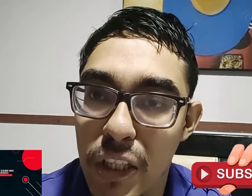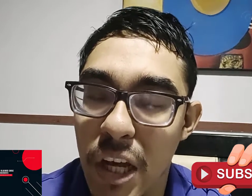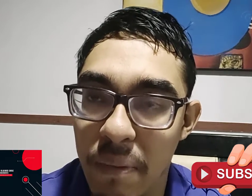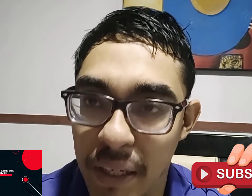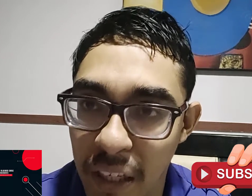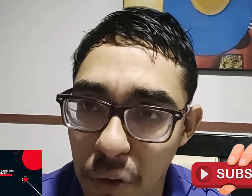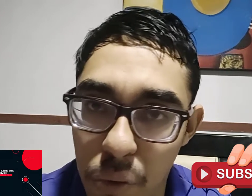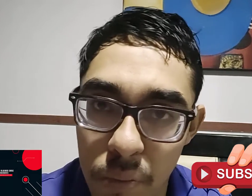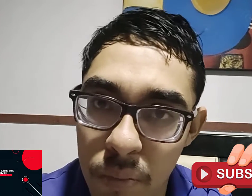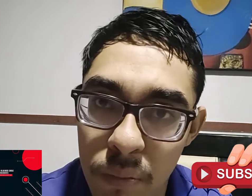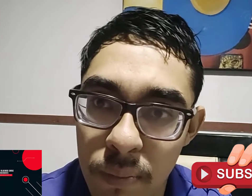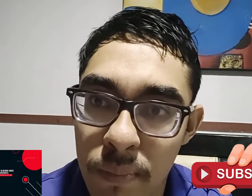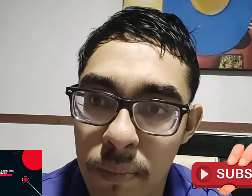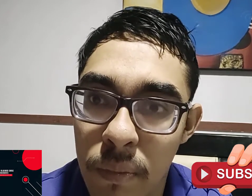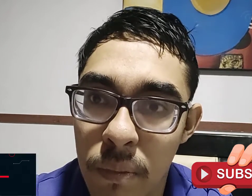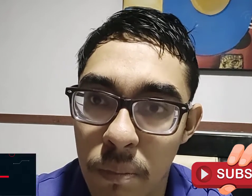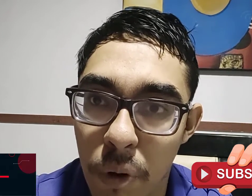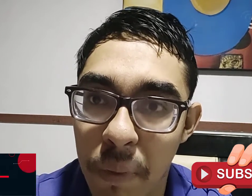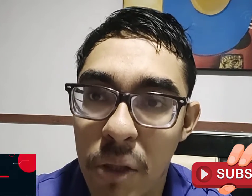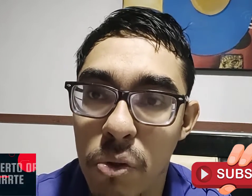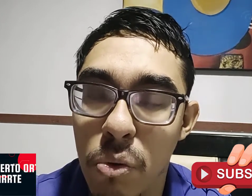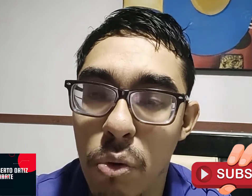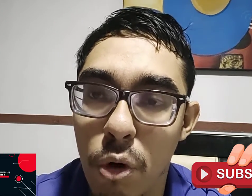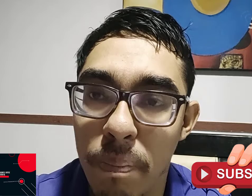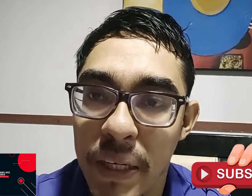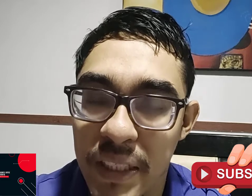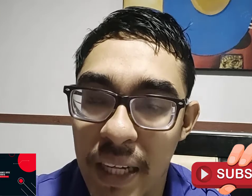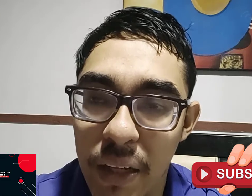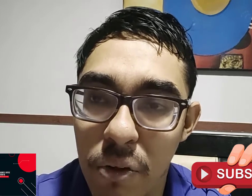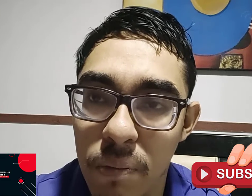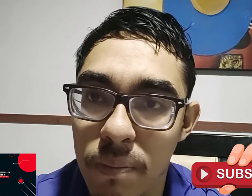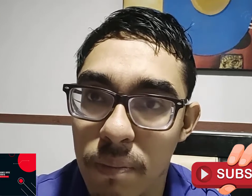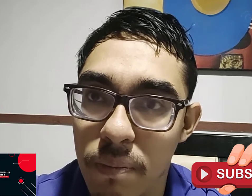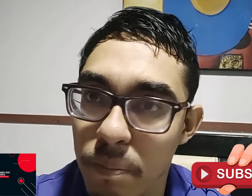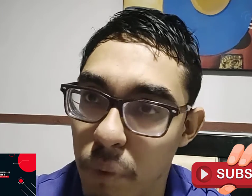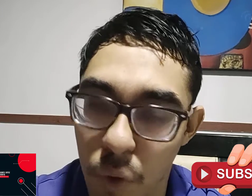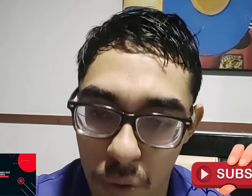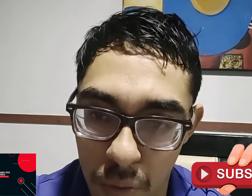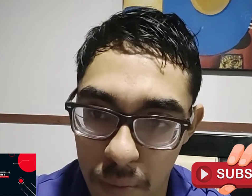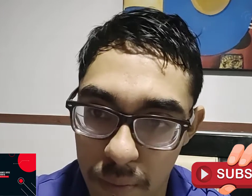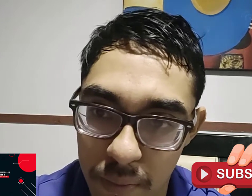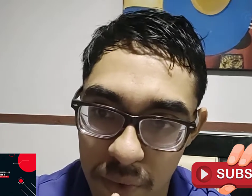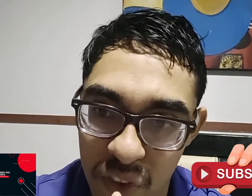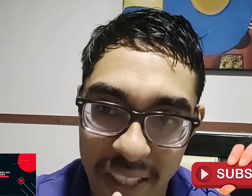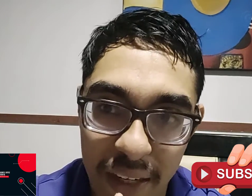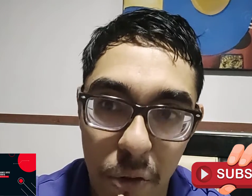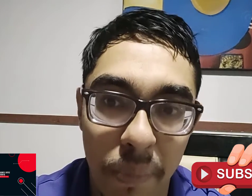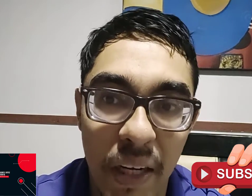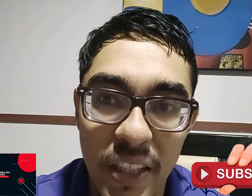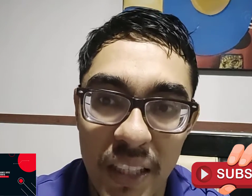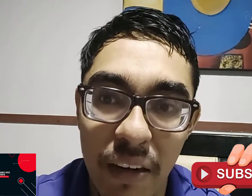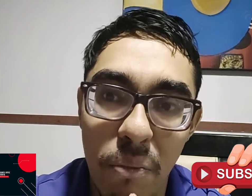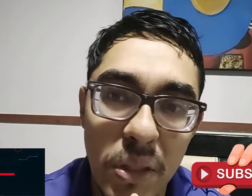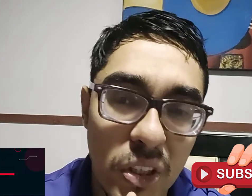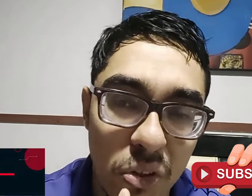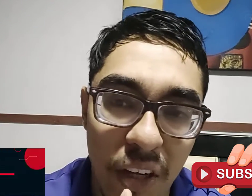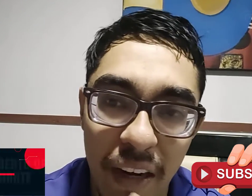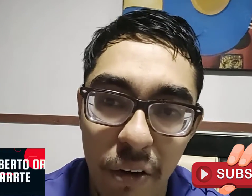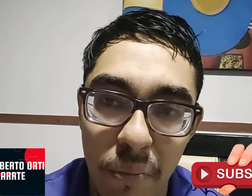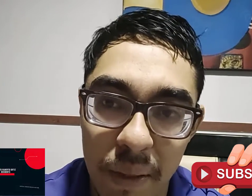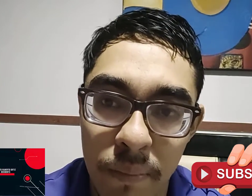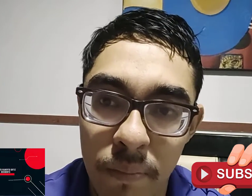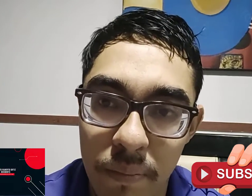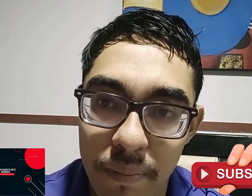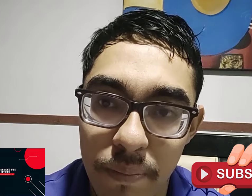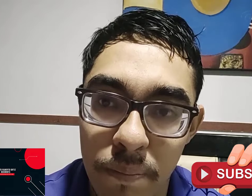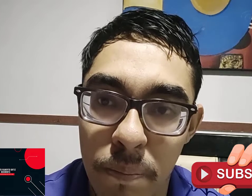pues, intervenido por medio de un golpe de Estado por cierto país, que no mencionaré